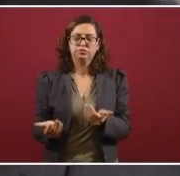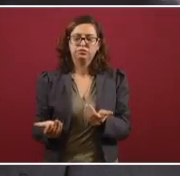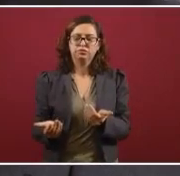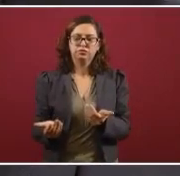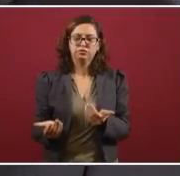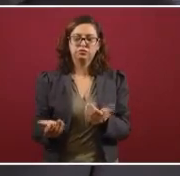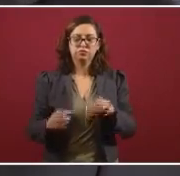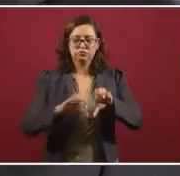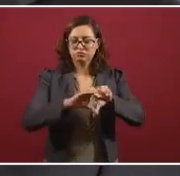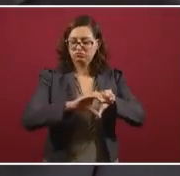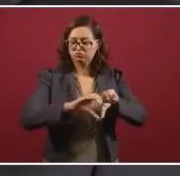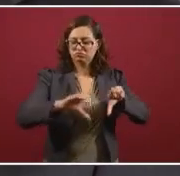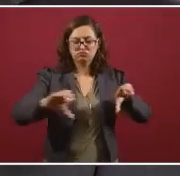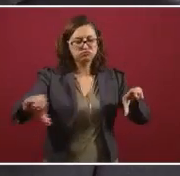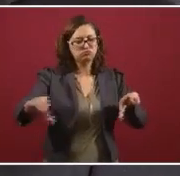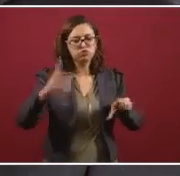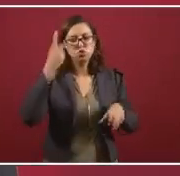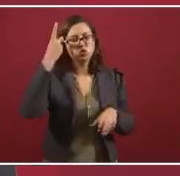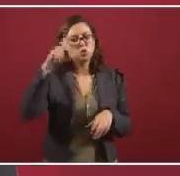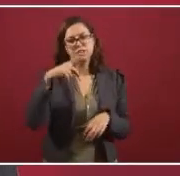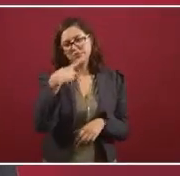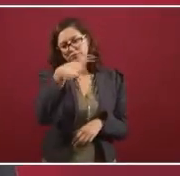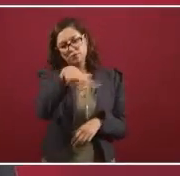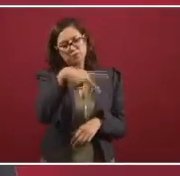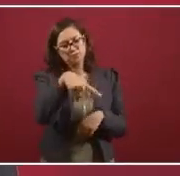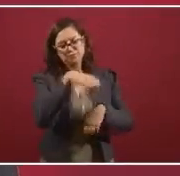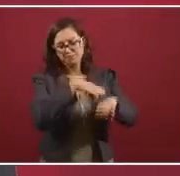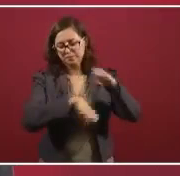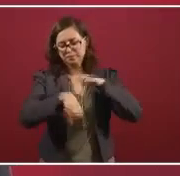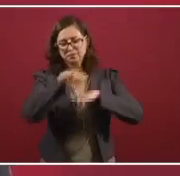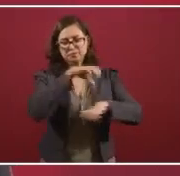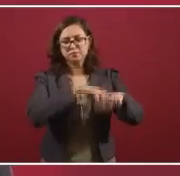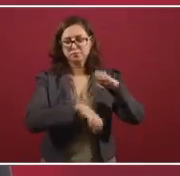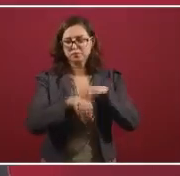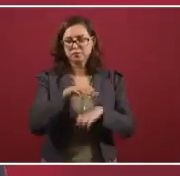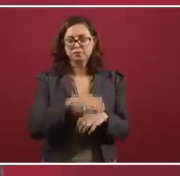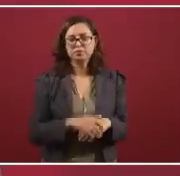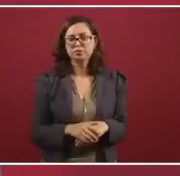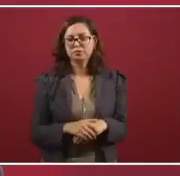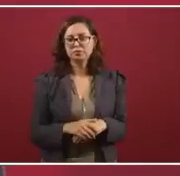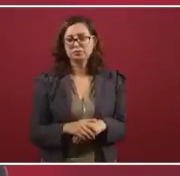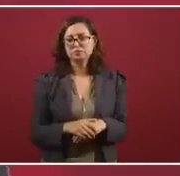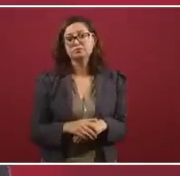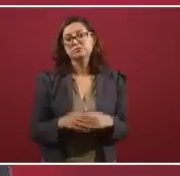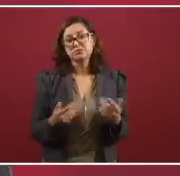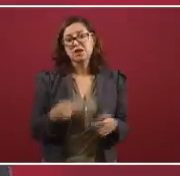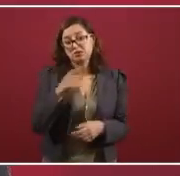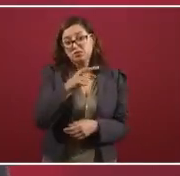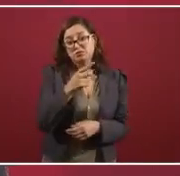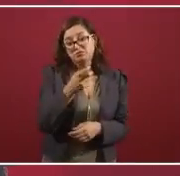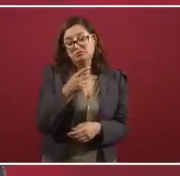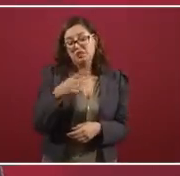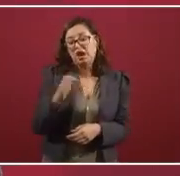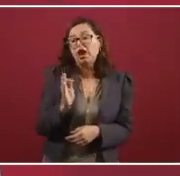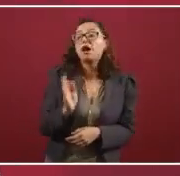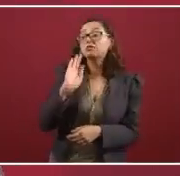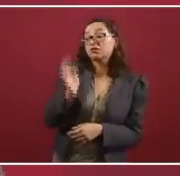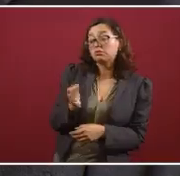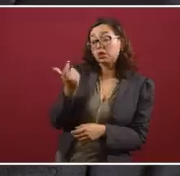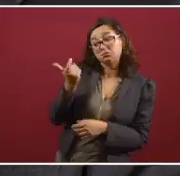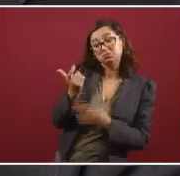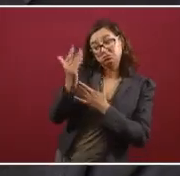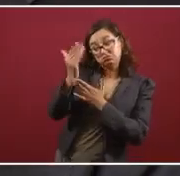el tubo le queda a la empresa. La disminución tuvo que ver con eso, con el